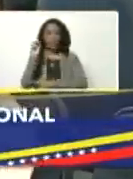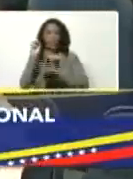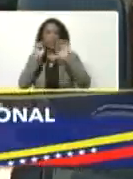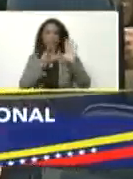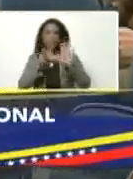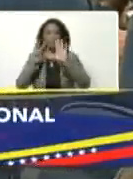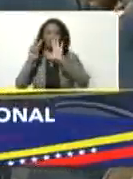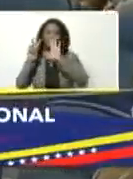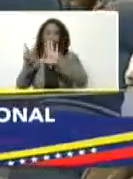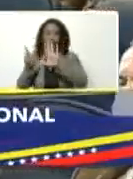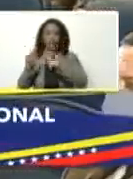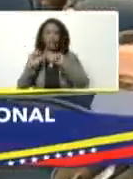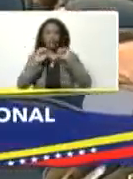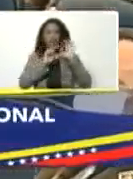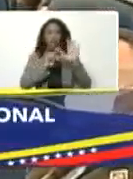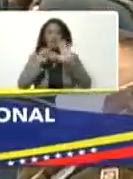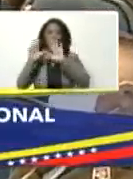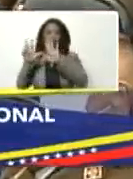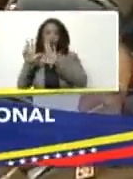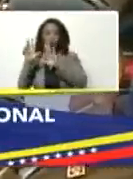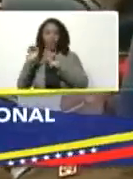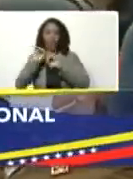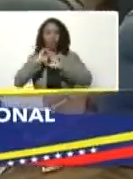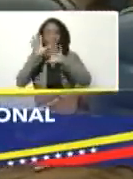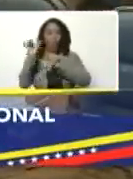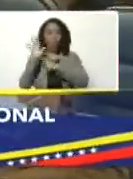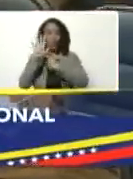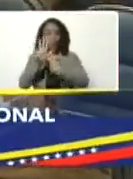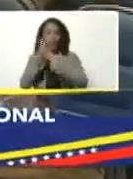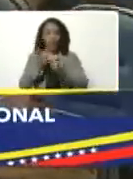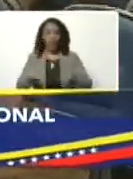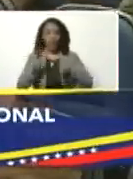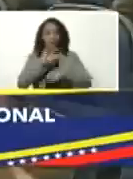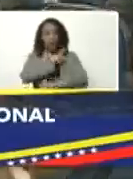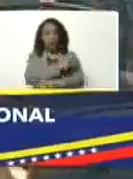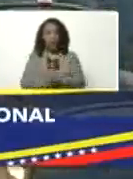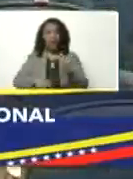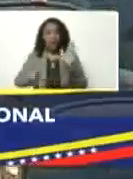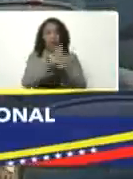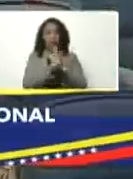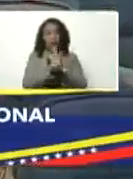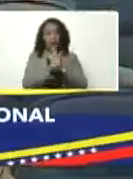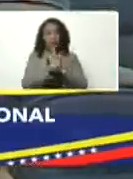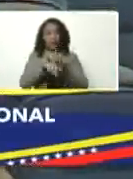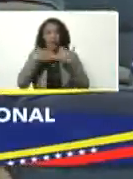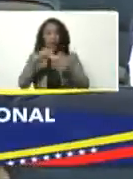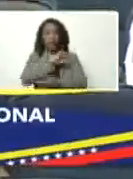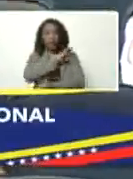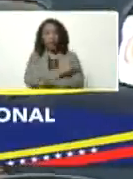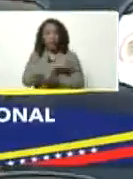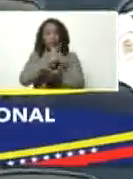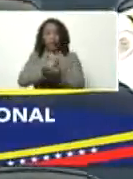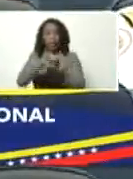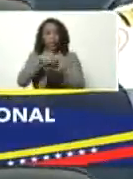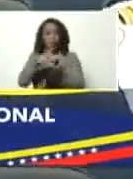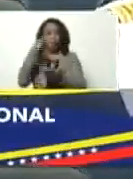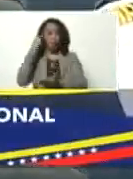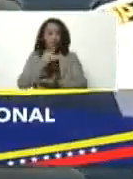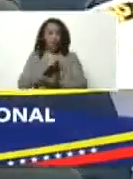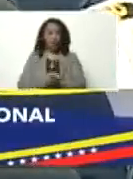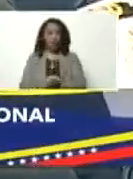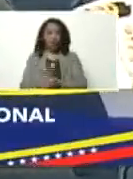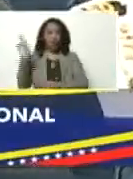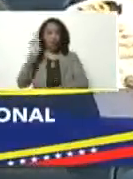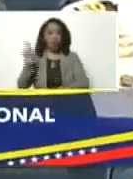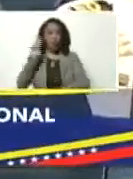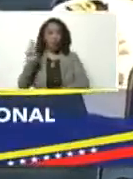77 y 78 del decreto con rango, valor y fuerza de la Ley Orgánica de la Fuerza Armada Nacional Bolivariana y en uso